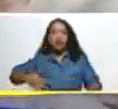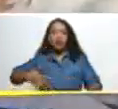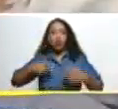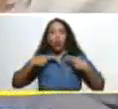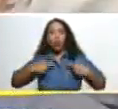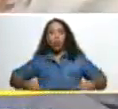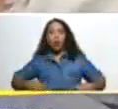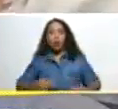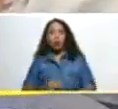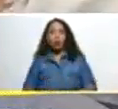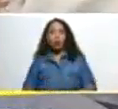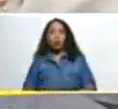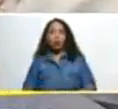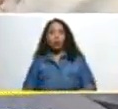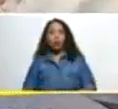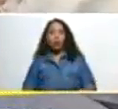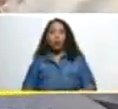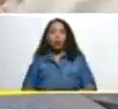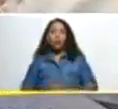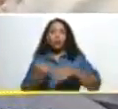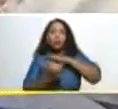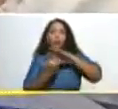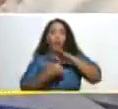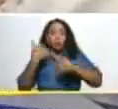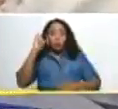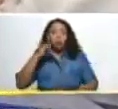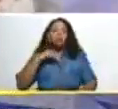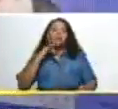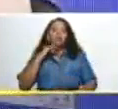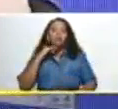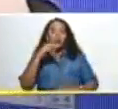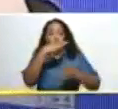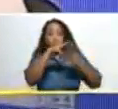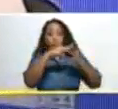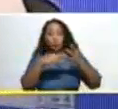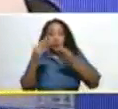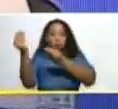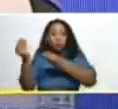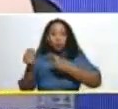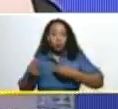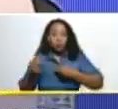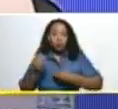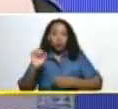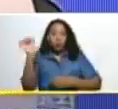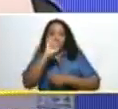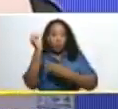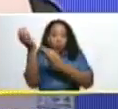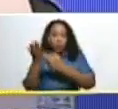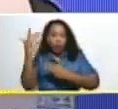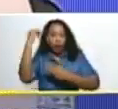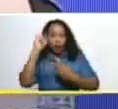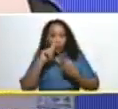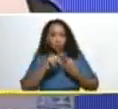Nuestra institución hoy cuenta con muchos recursos que usted le ha aportado. Recientemente recibimos vehículos,